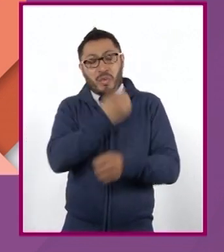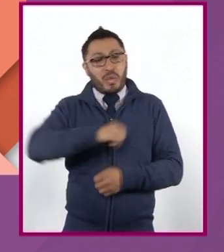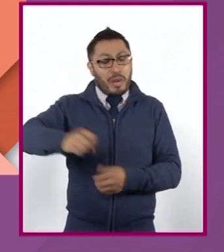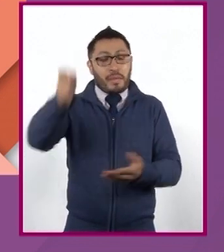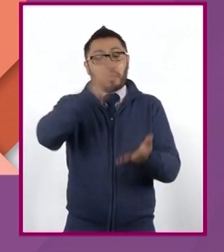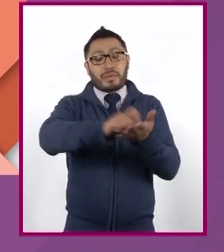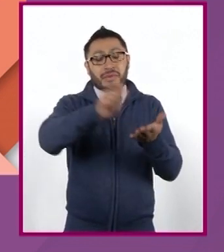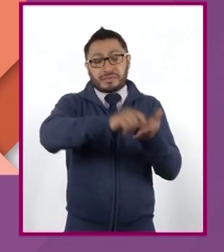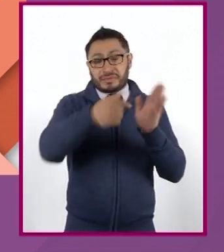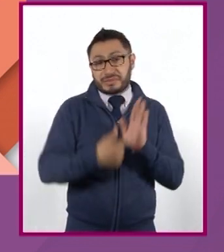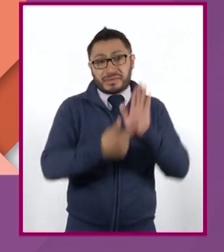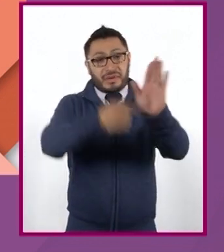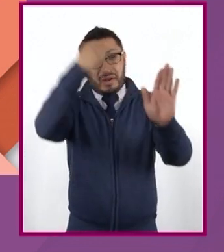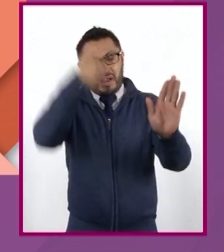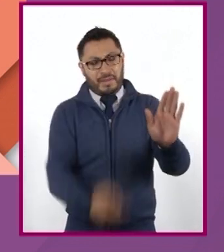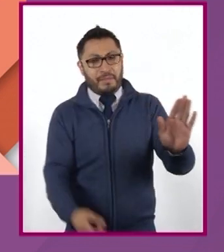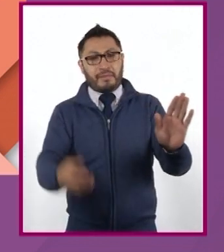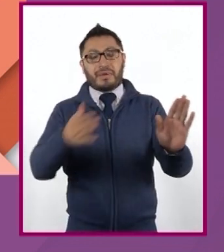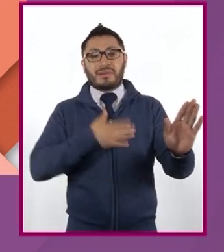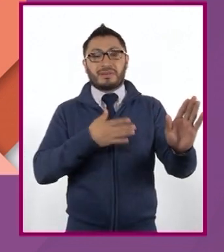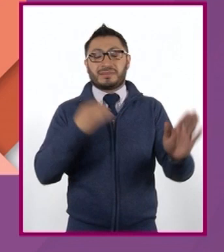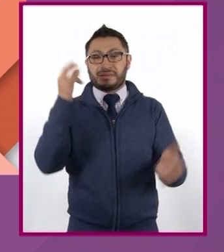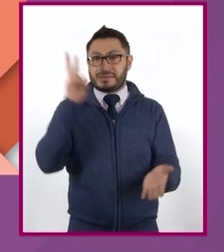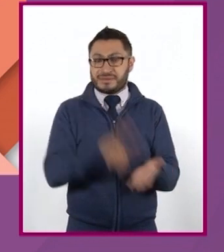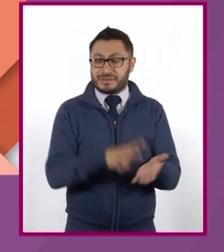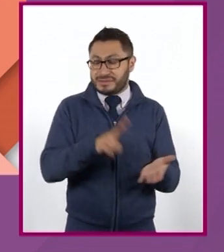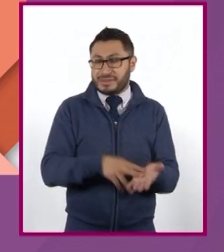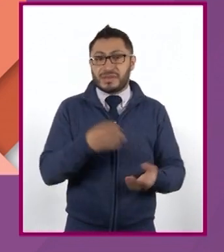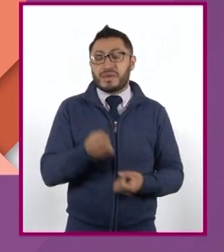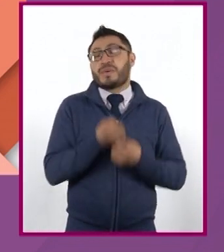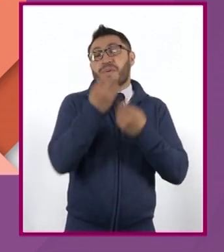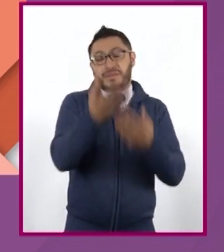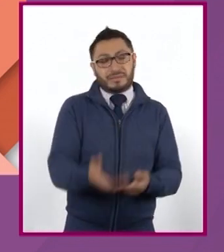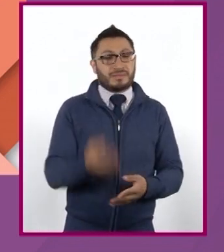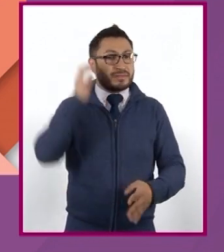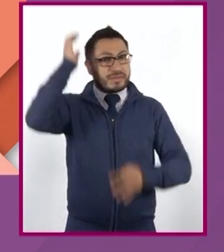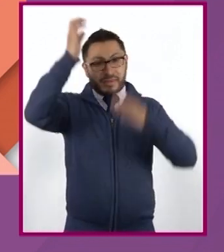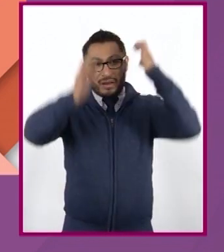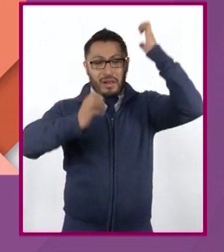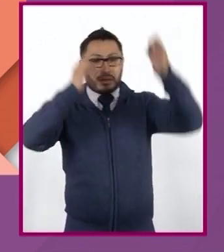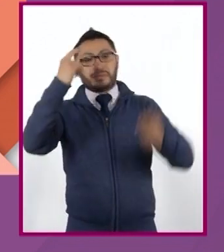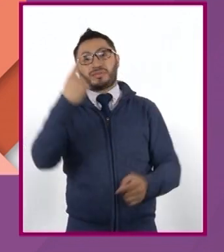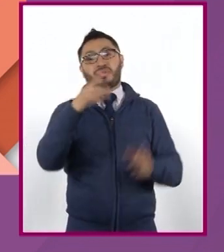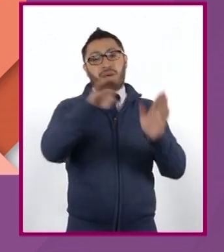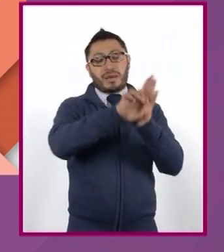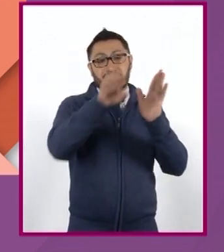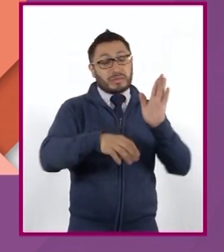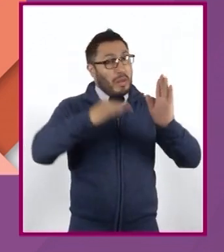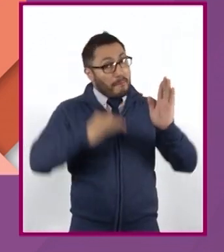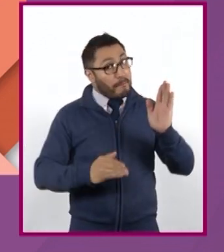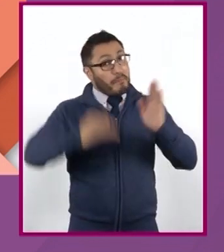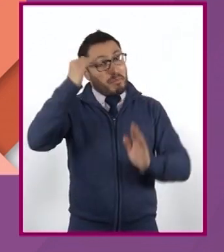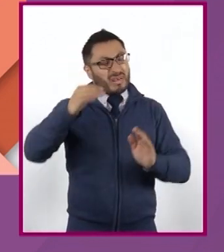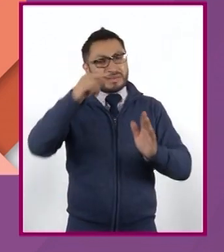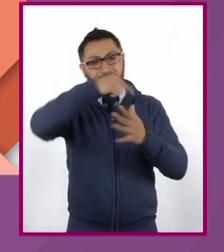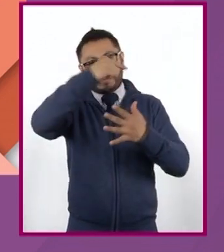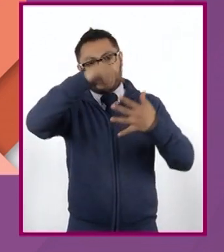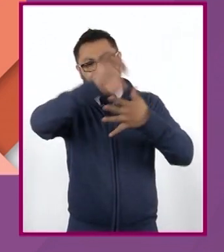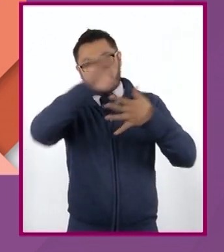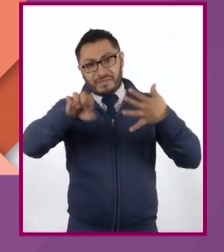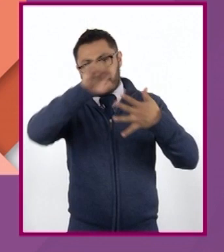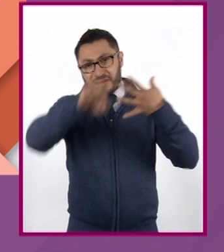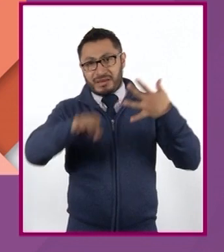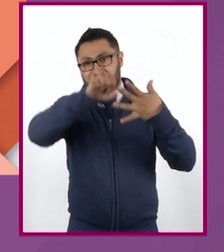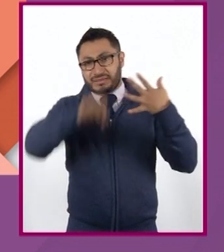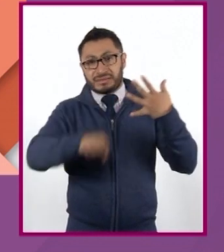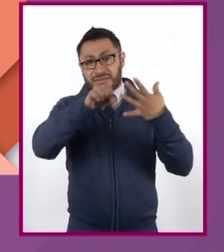darle sentido y validez a sus argumentos, exponer más de un ejemplo para reafirmar una misma